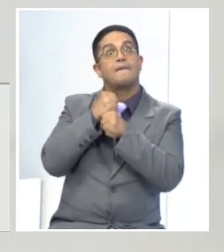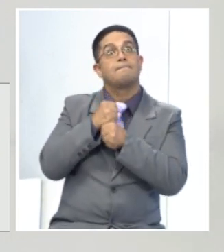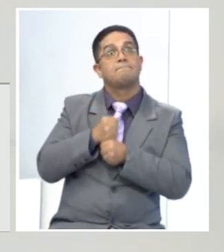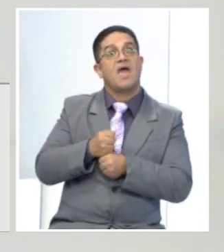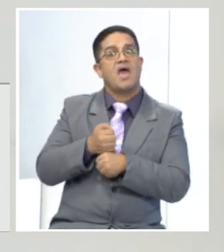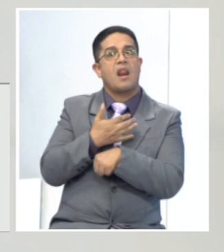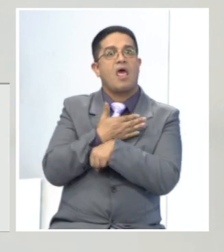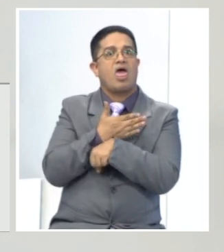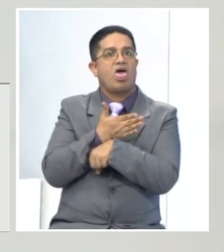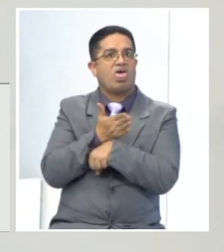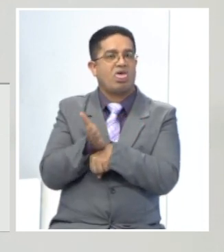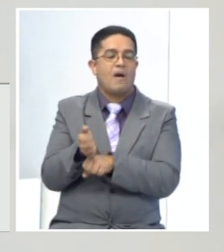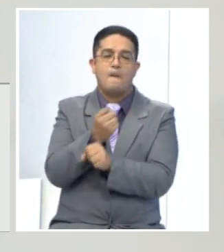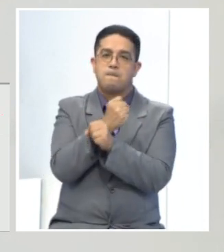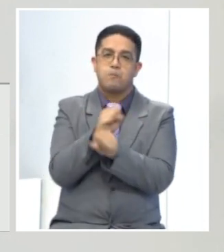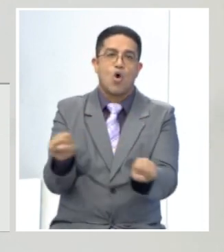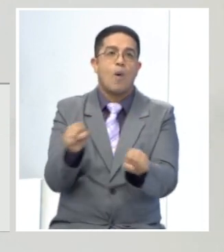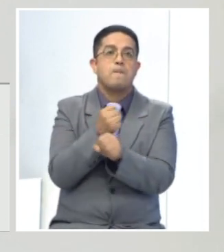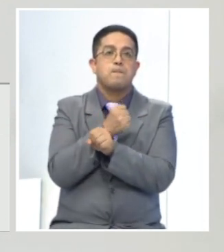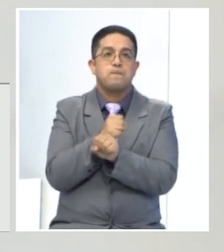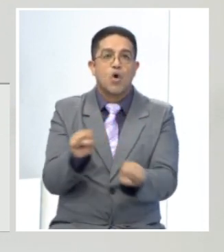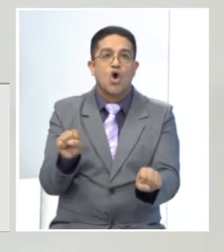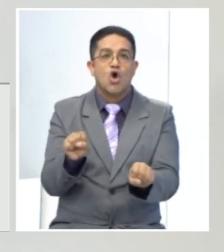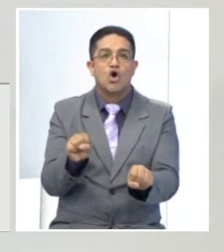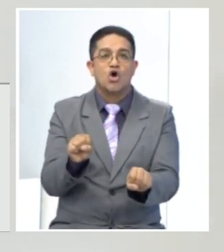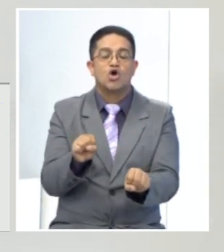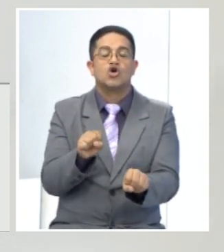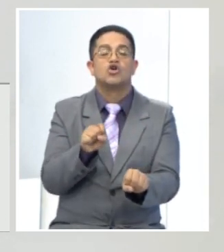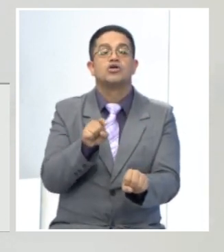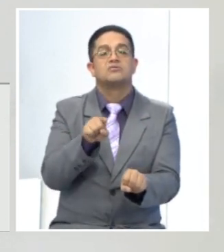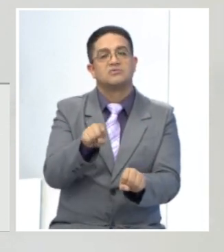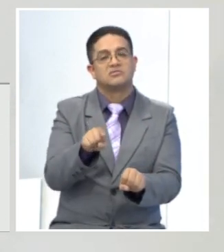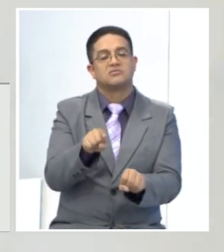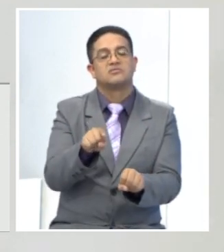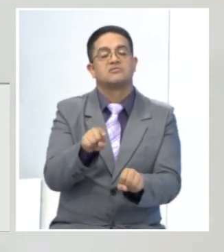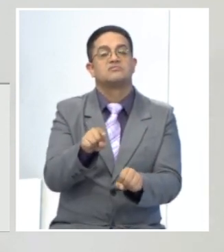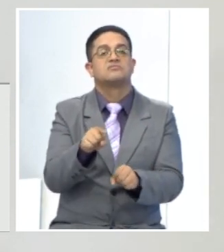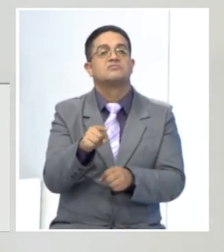en el evento de fertilidad, es el valor pronóstico, hay que